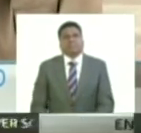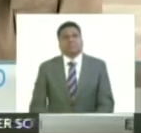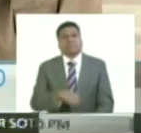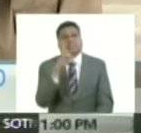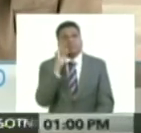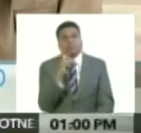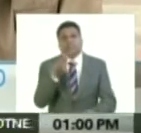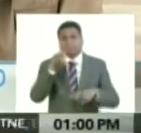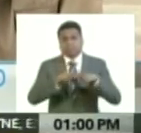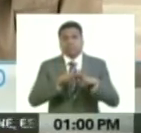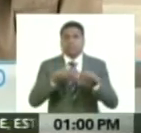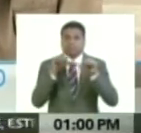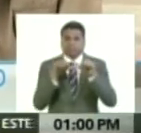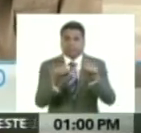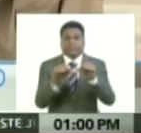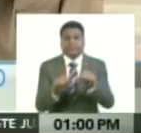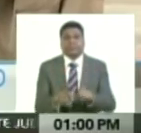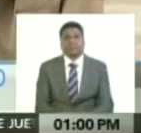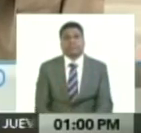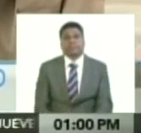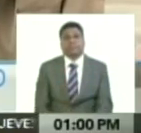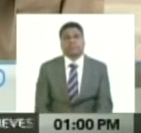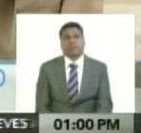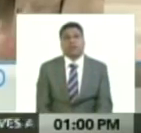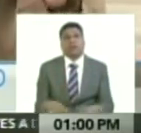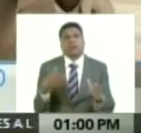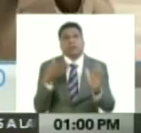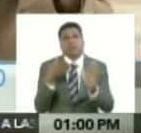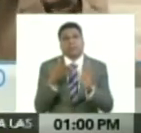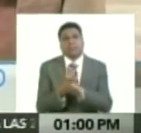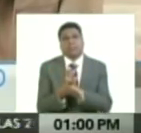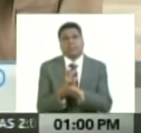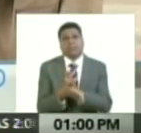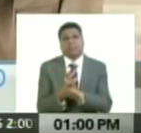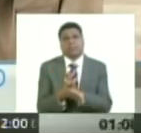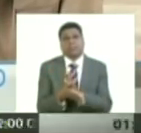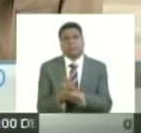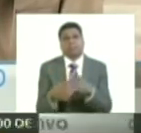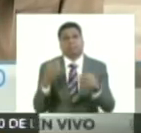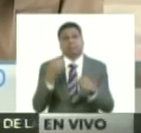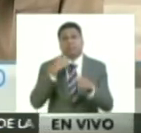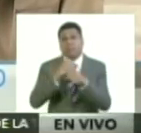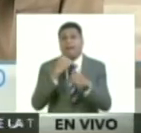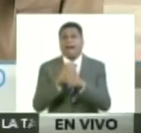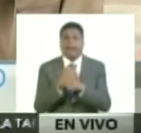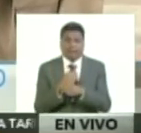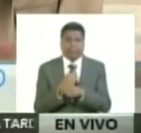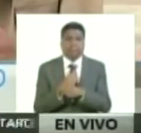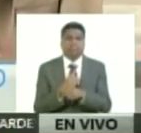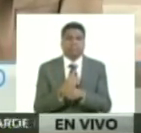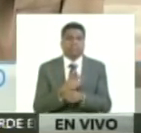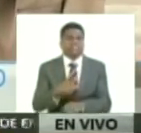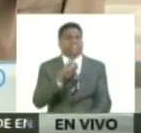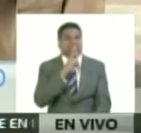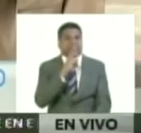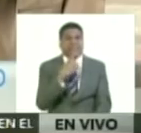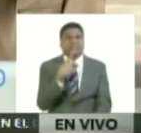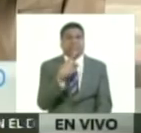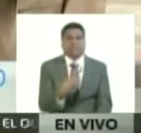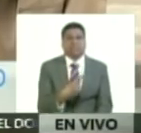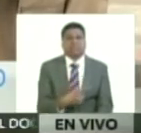está instalada, lo que pasa es que, y funcionando, lo que pasa es que les cuesta decírselo a